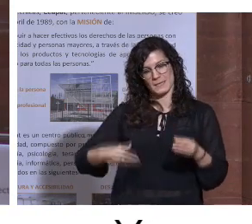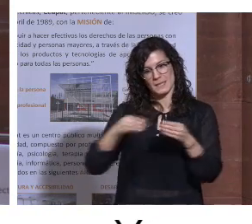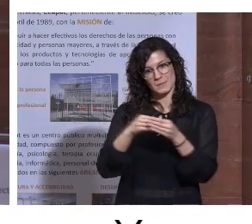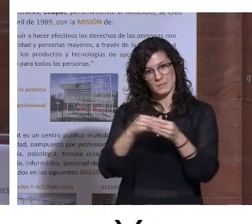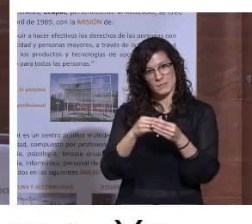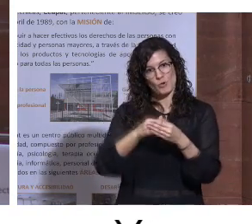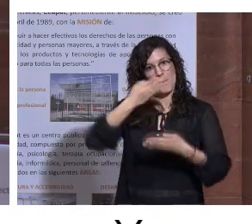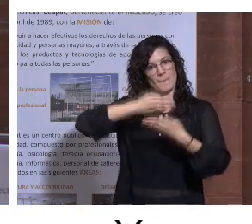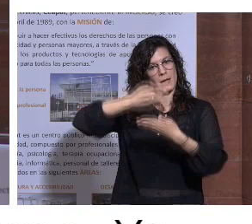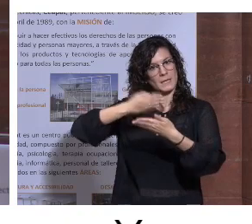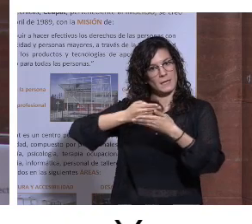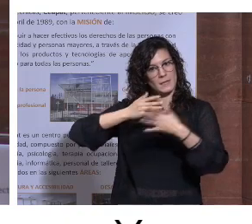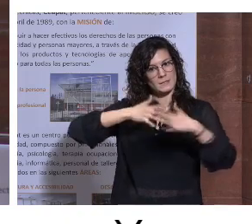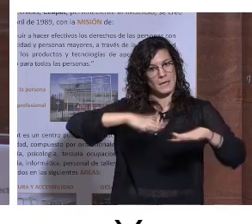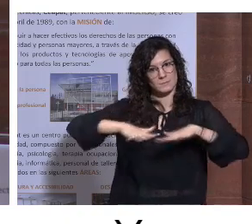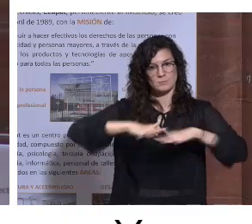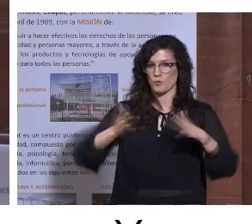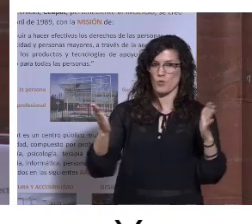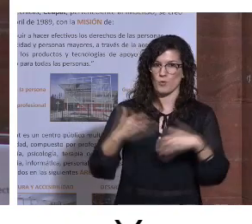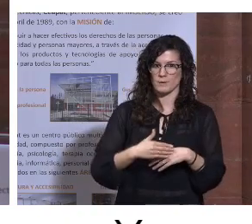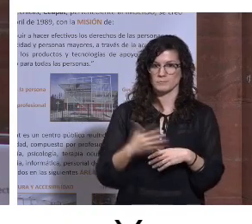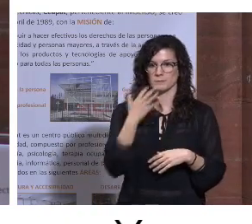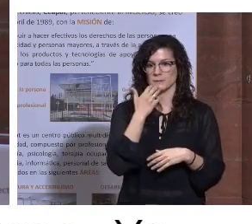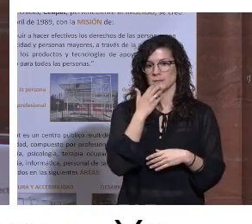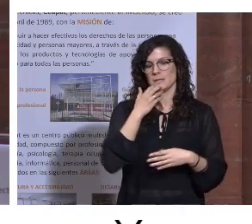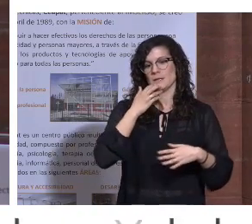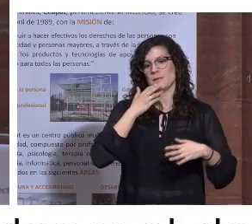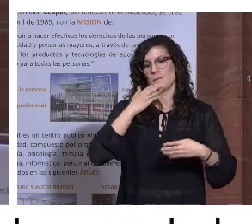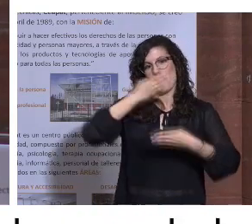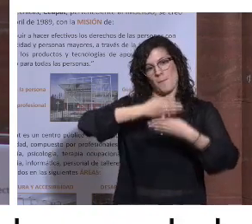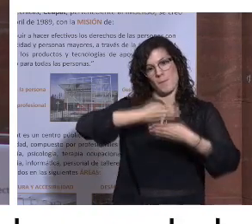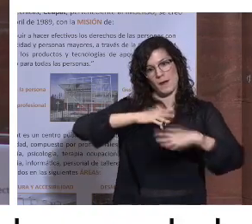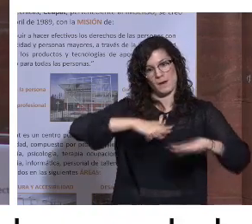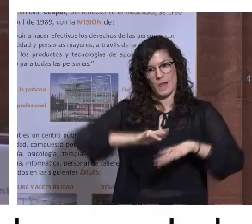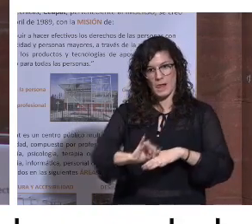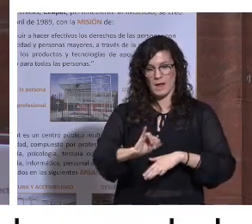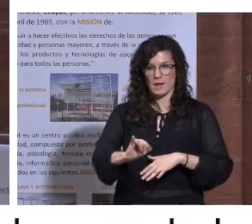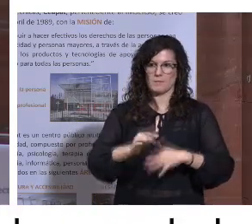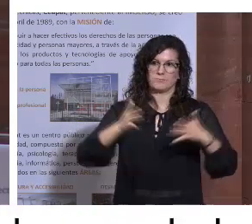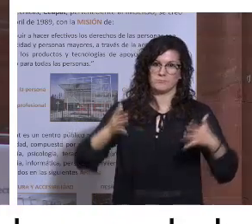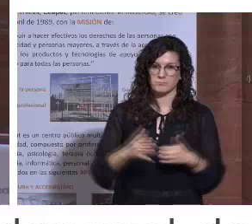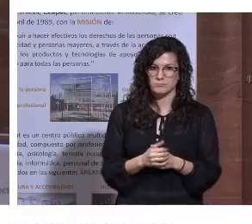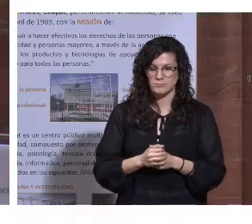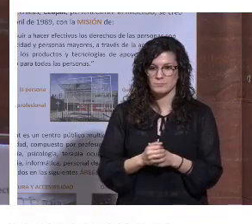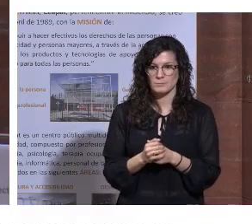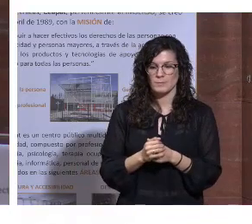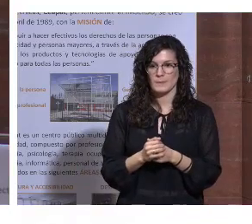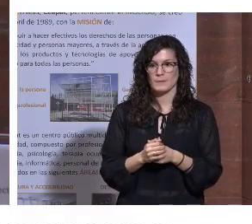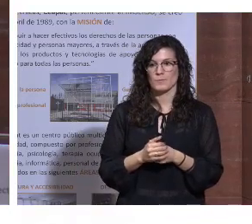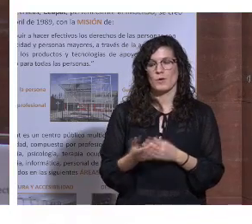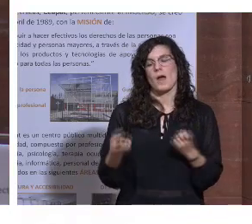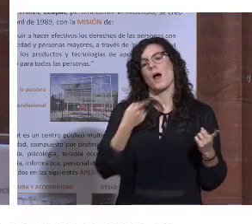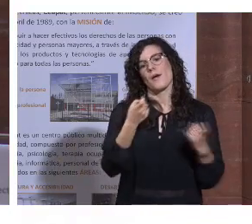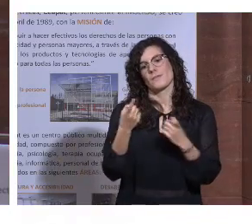tienen barreras arquitectónicas. Y si han aparecido alguna, capón. A lo mejor los primeros que nos tenemos que repartir